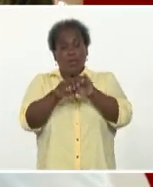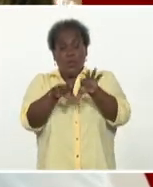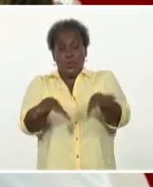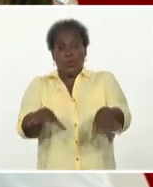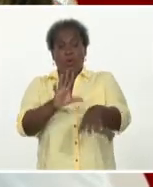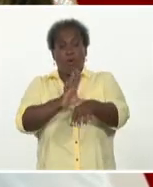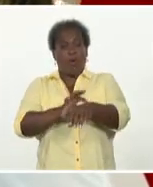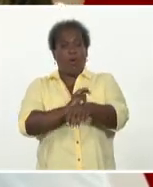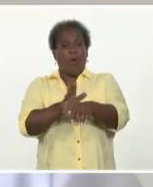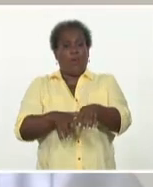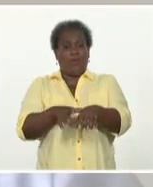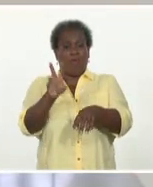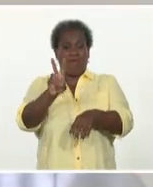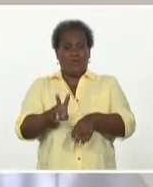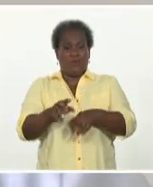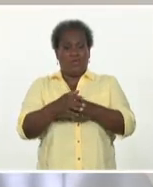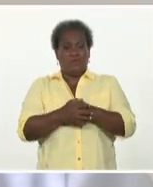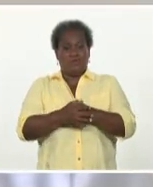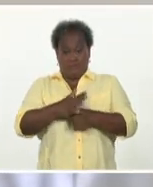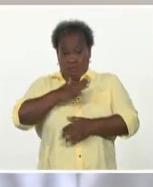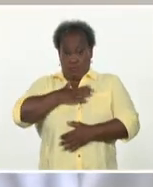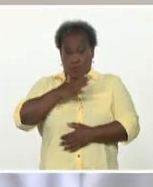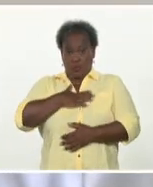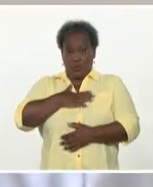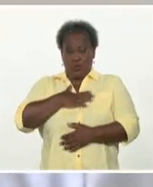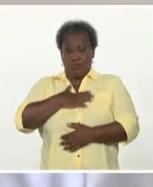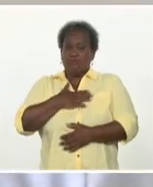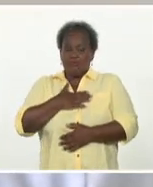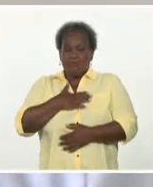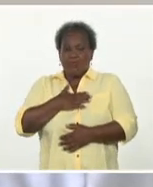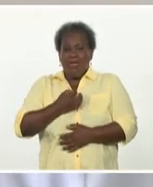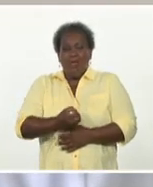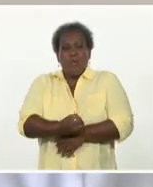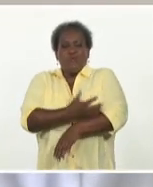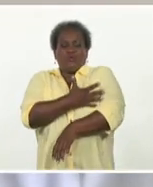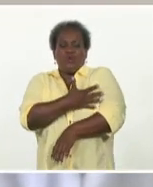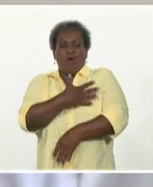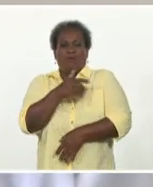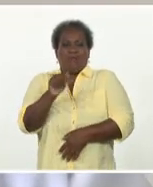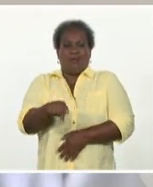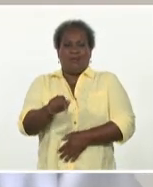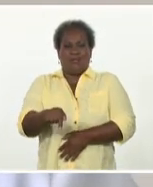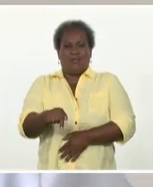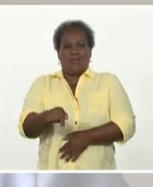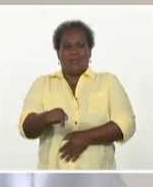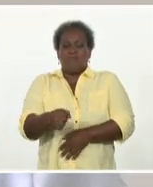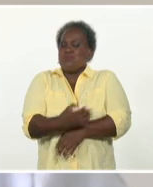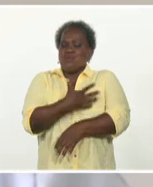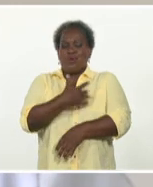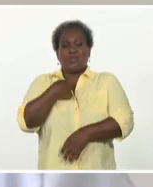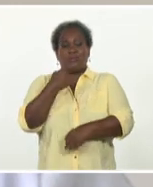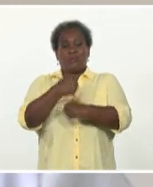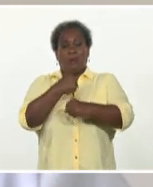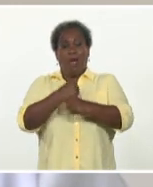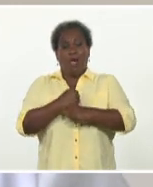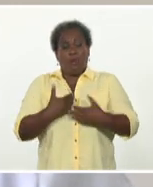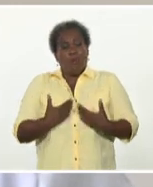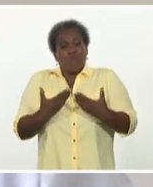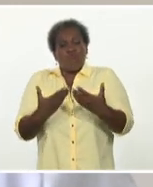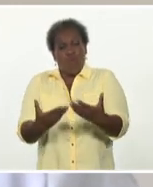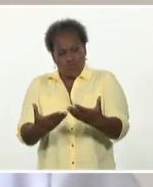la enfermedad. Para nosotros es un orgullo estar aquí, es un orgullo poder dar lo mejor de cada uno en